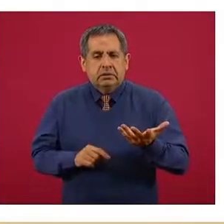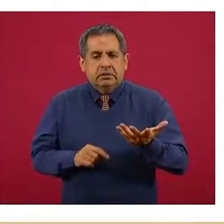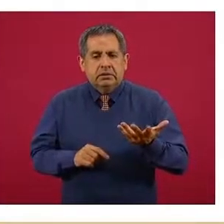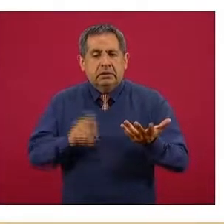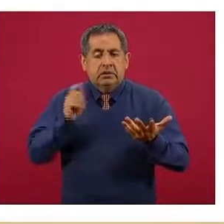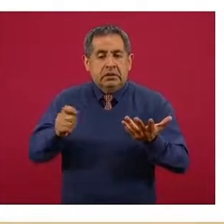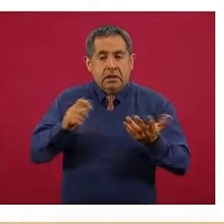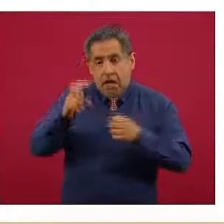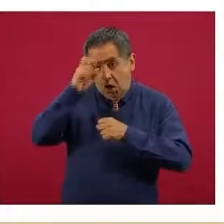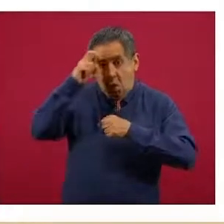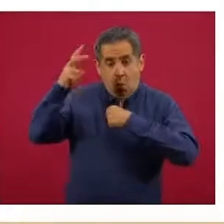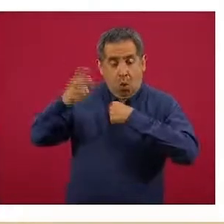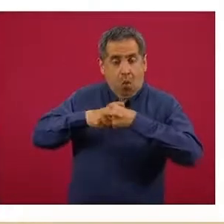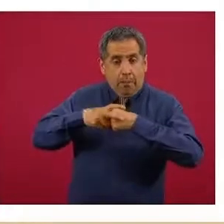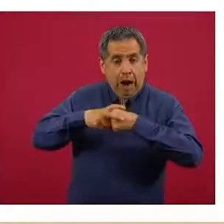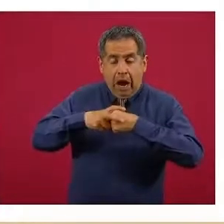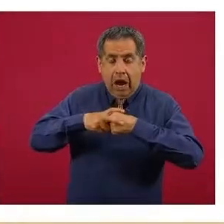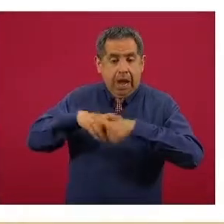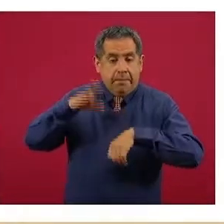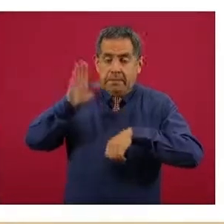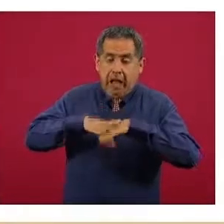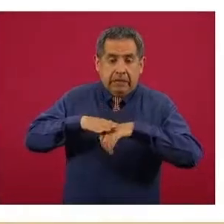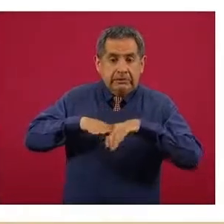región de Europa, subió